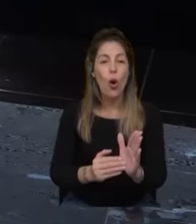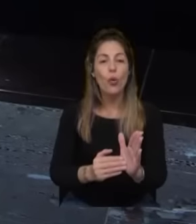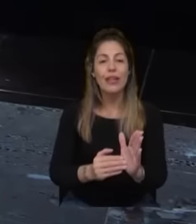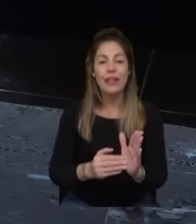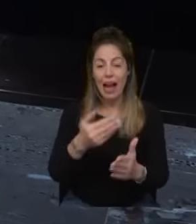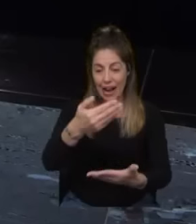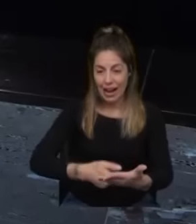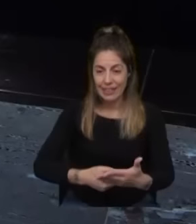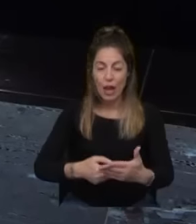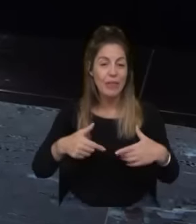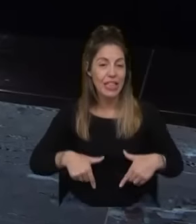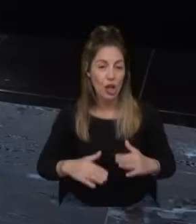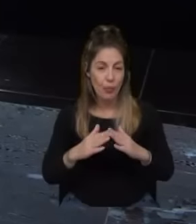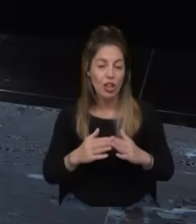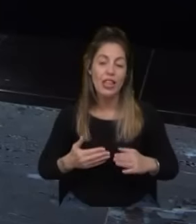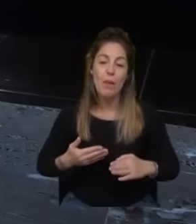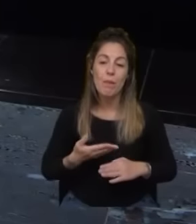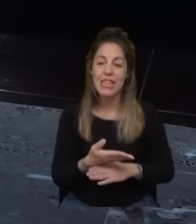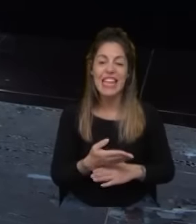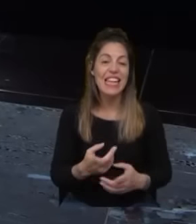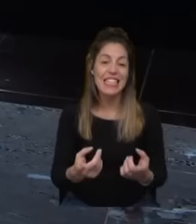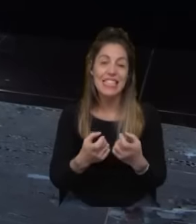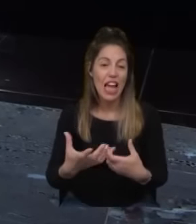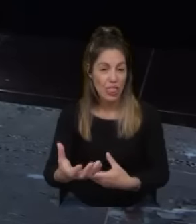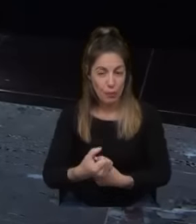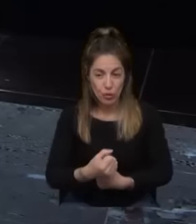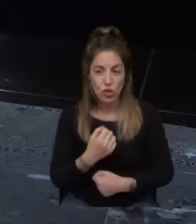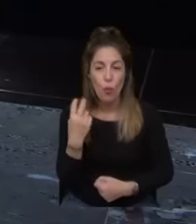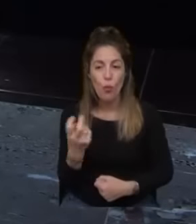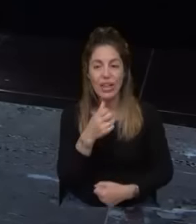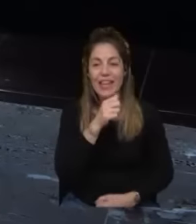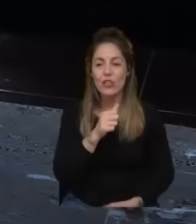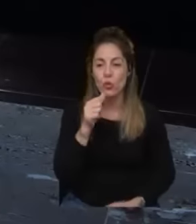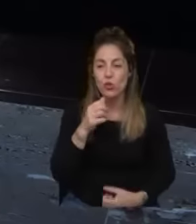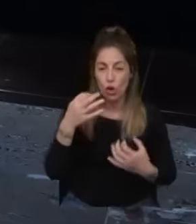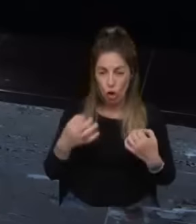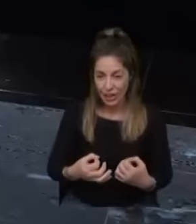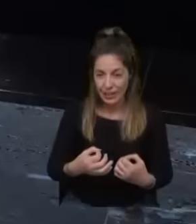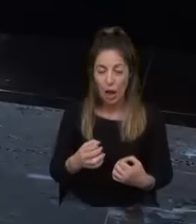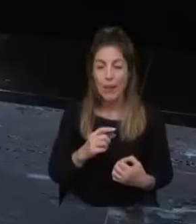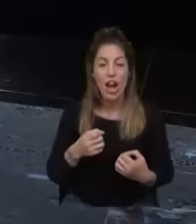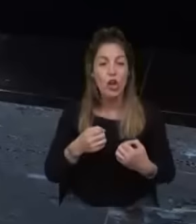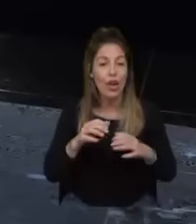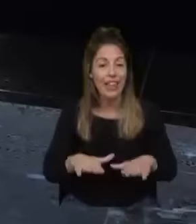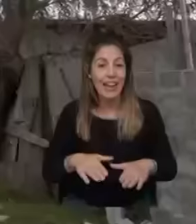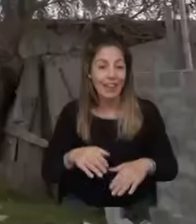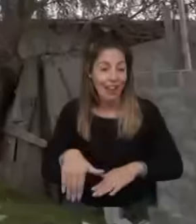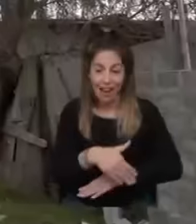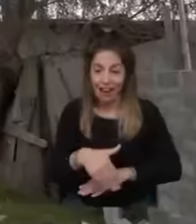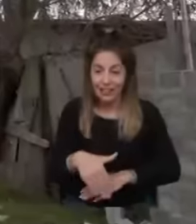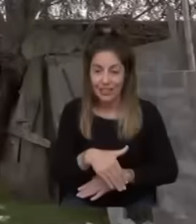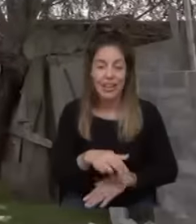donde manifiestan una necesidad de apoyo y una búsqueda de solución concreta para no quedar en la calle.